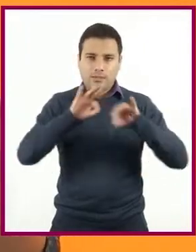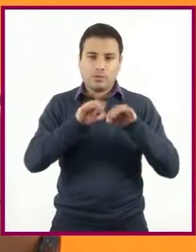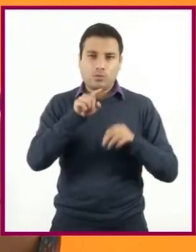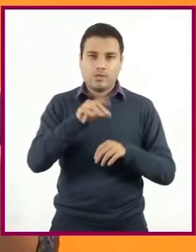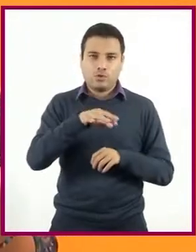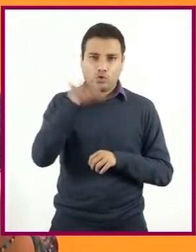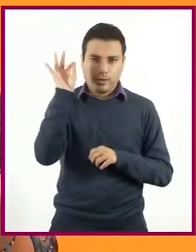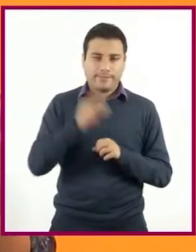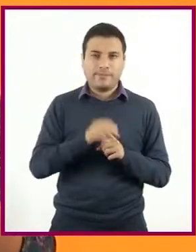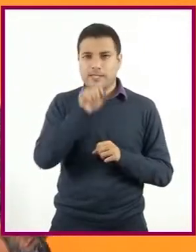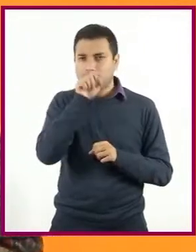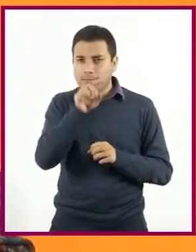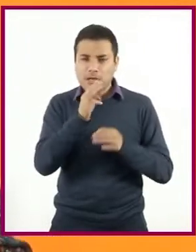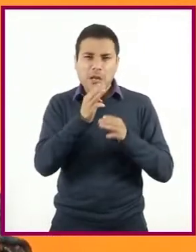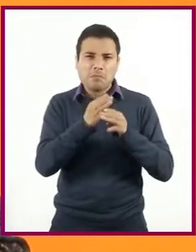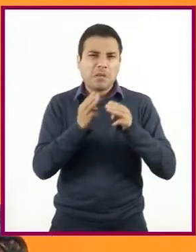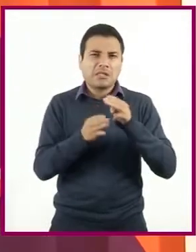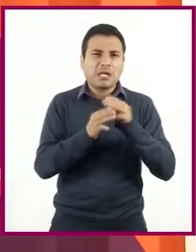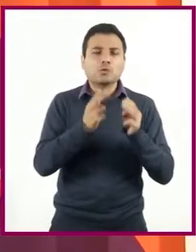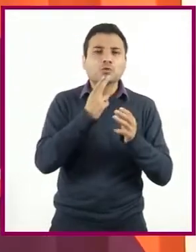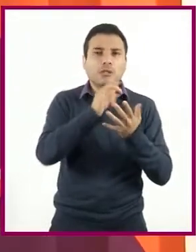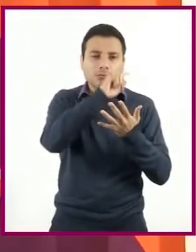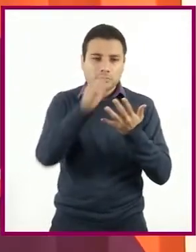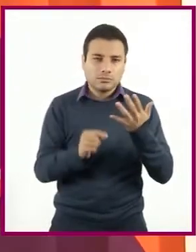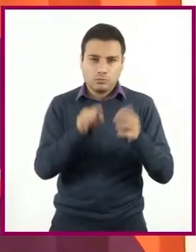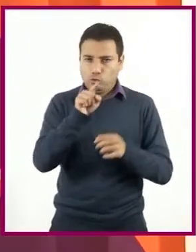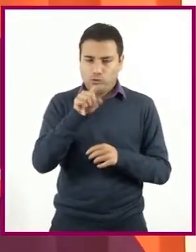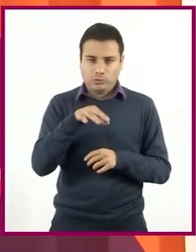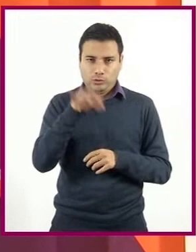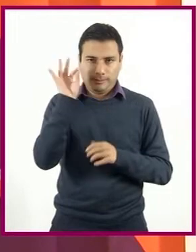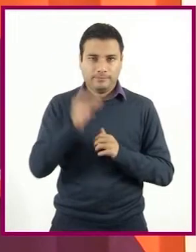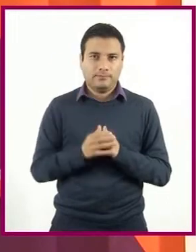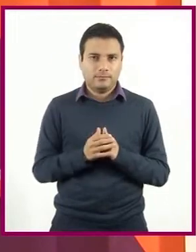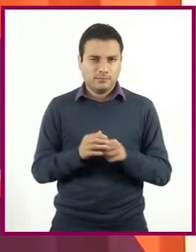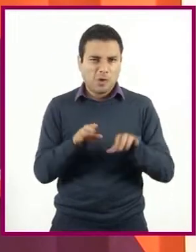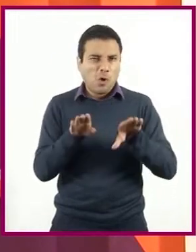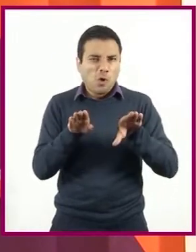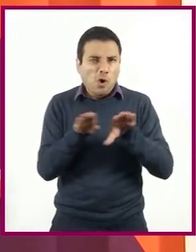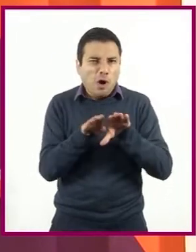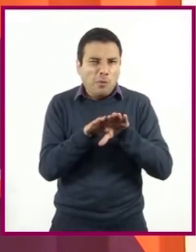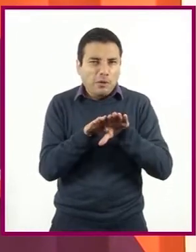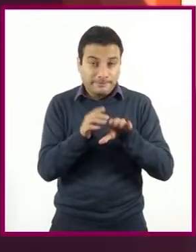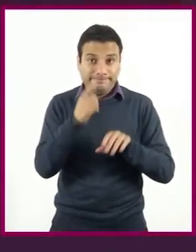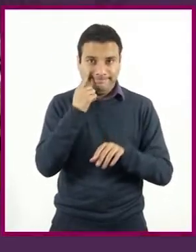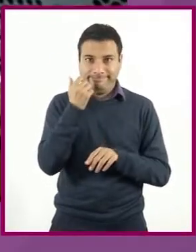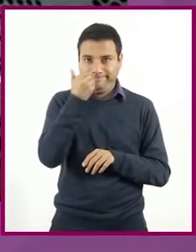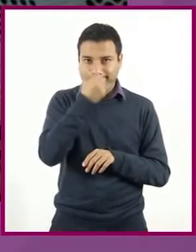dos, los materiales con los que trabajarán. Veamos cómo lo hicieron sus compañeros.